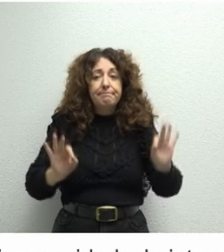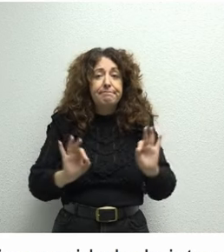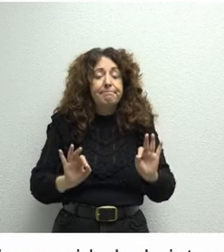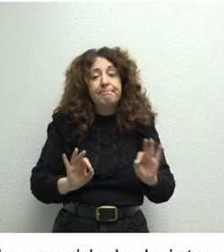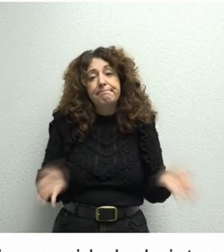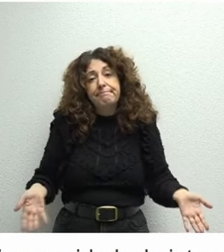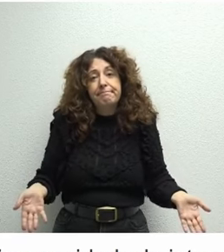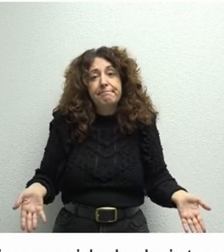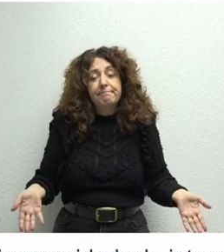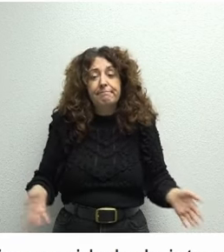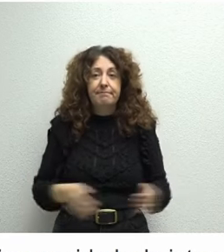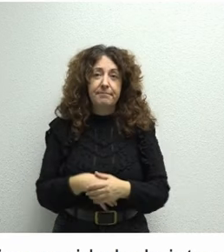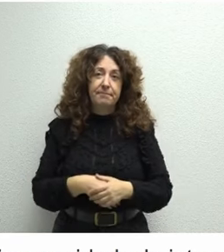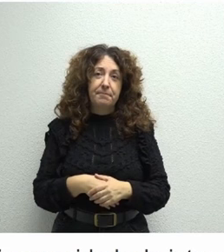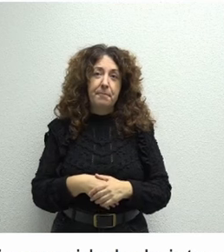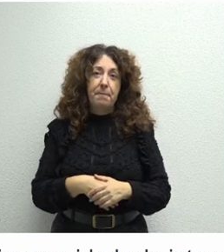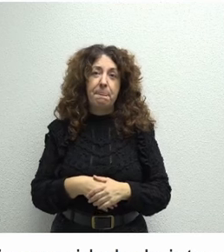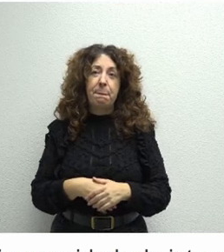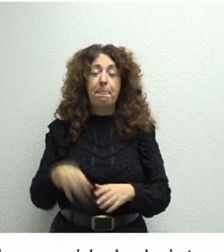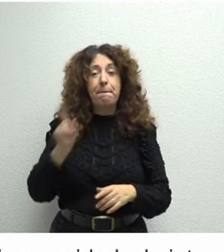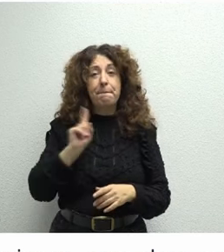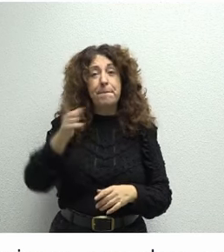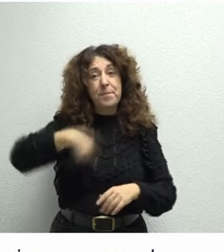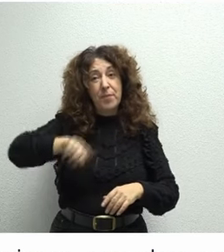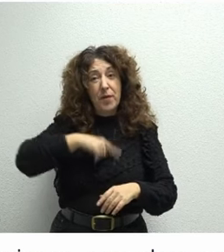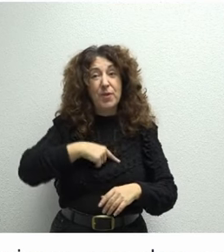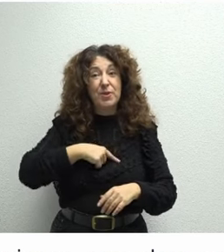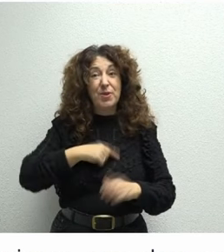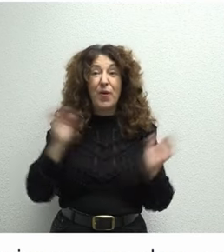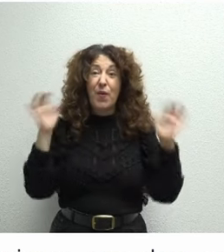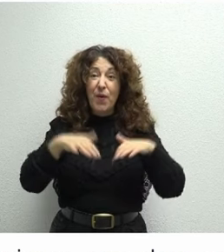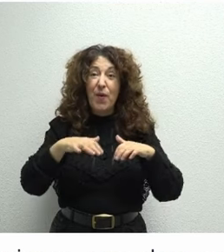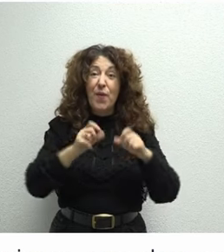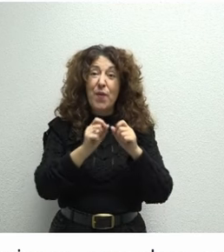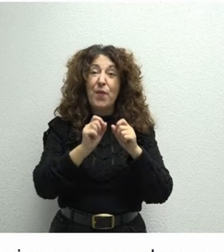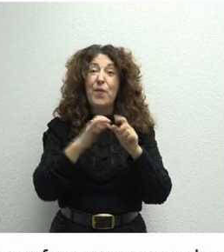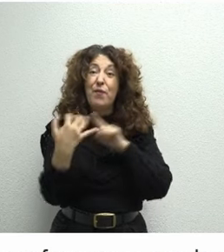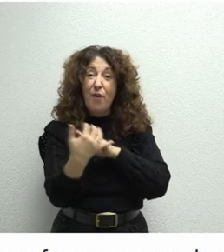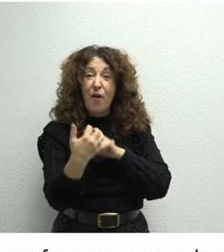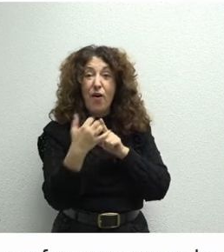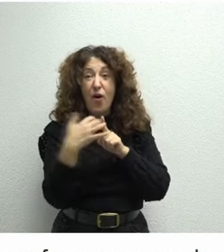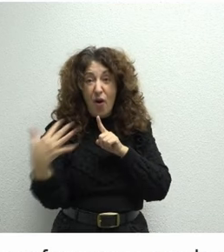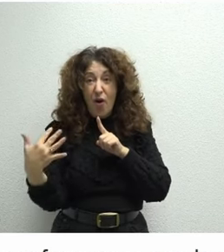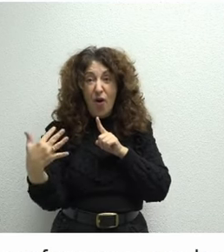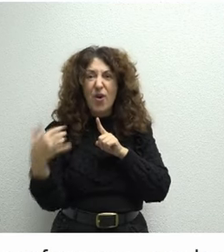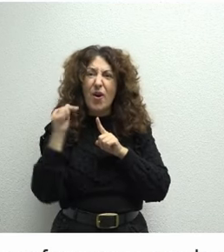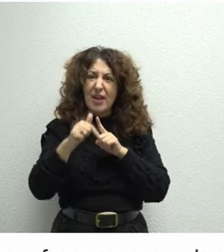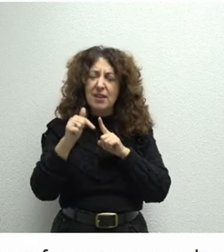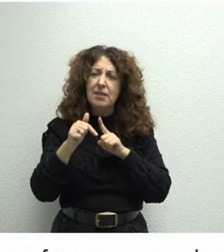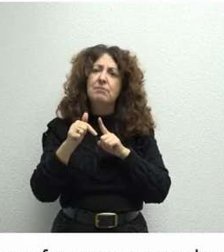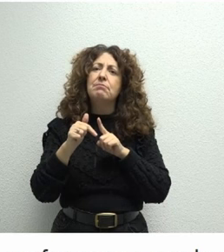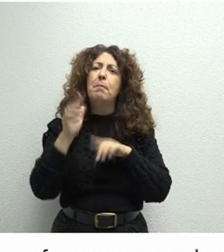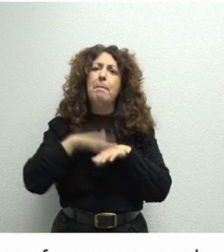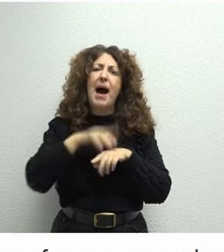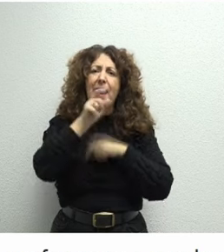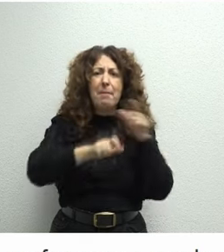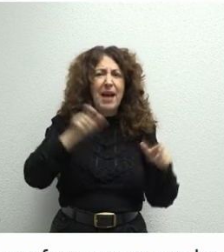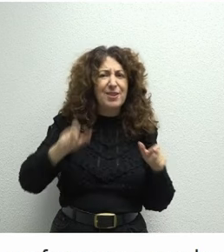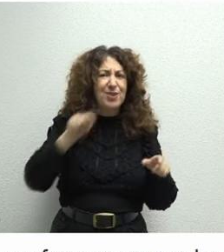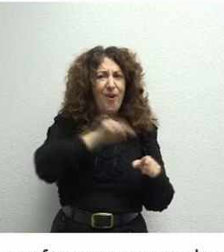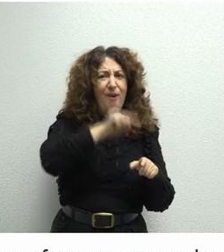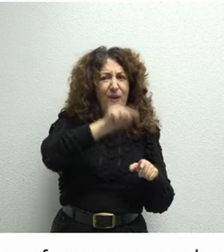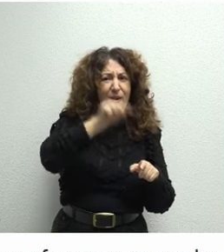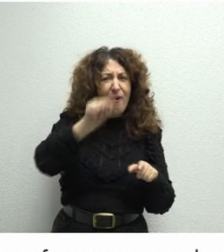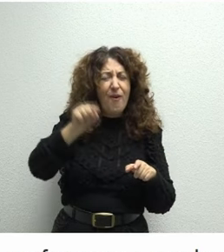las barreras y y ya está sino que precisamente este foro lo hicimos para que todos y cada una de las personas que intervenían